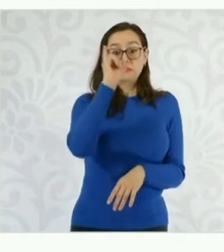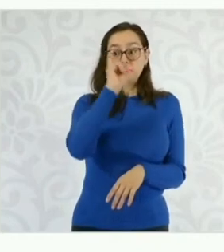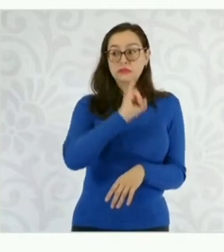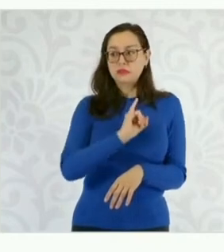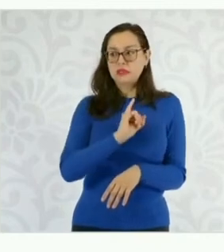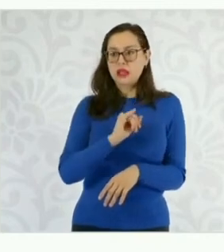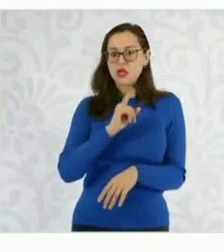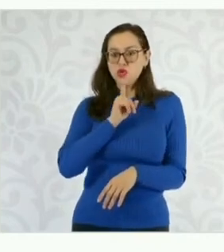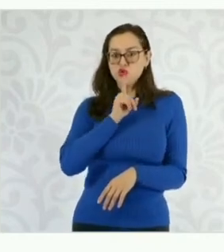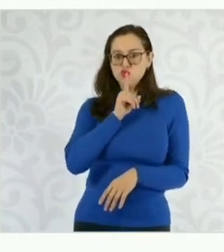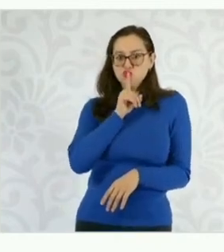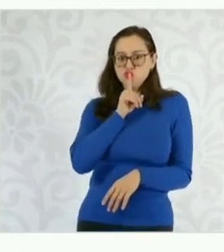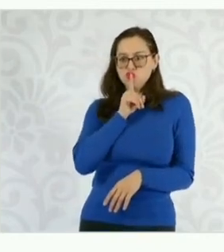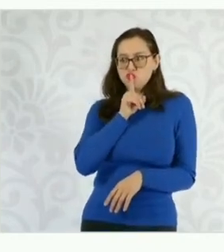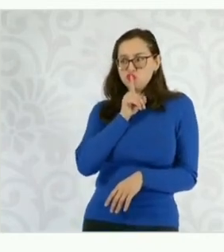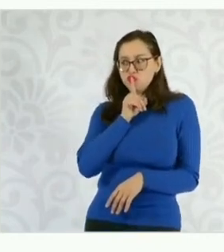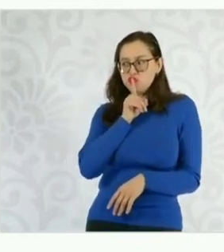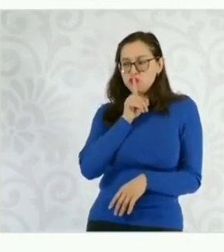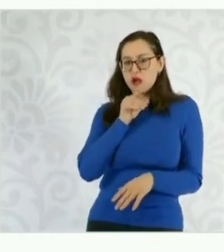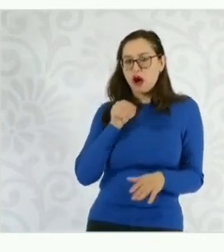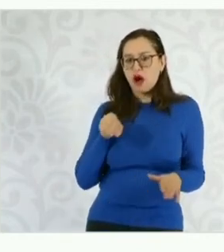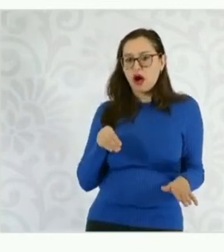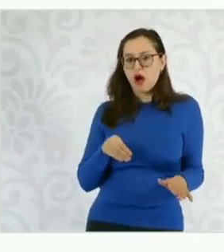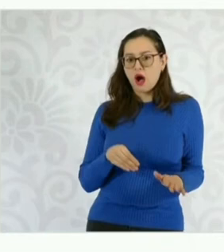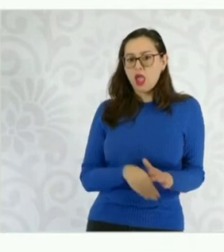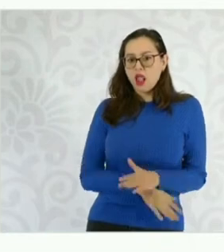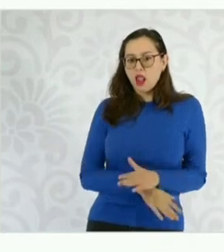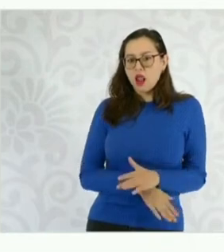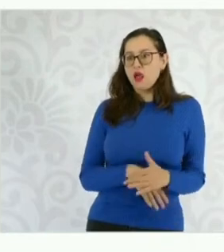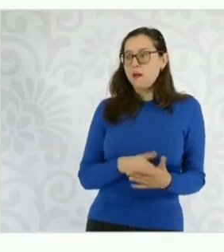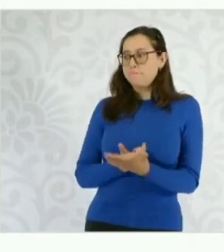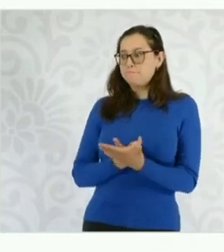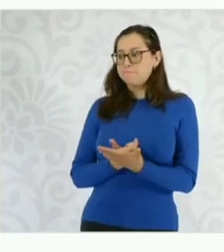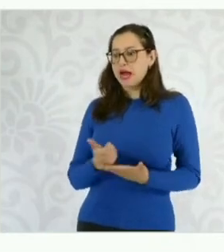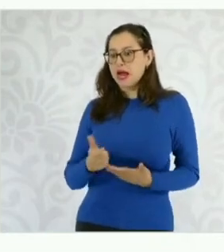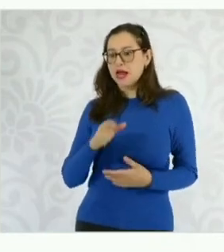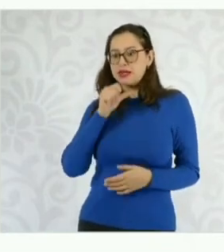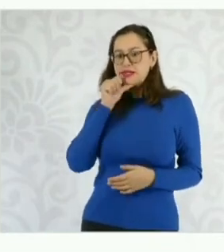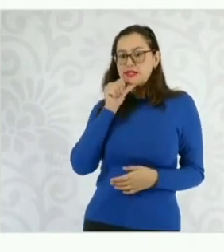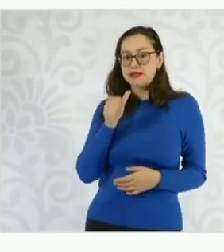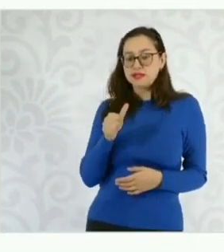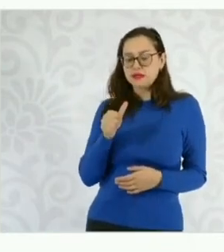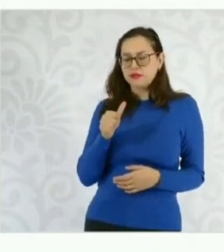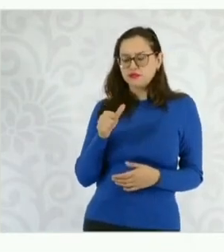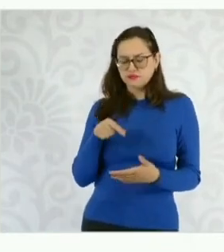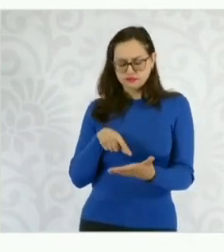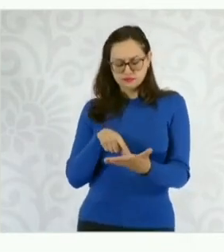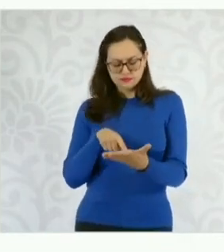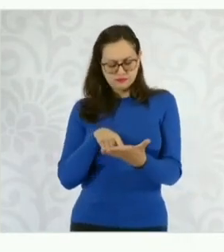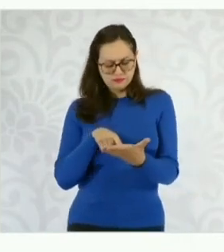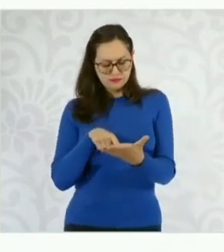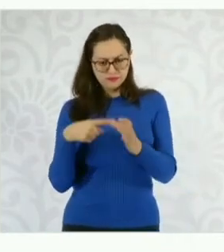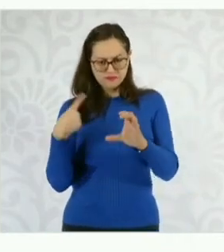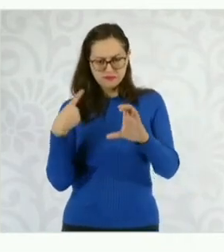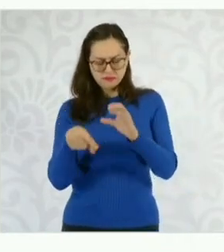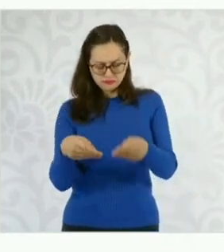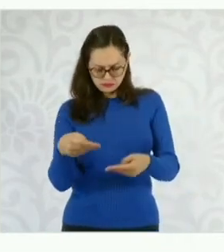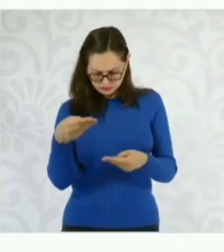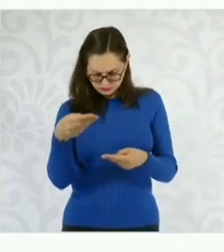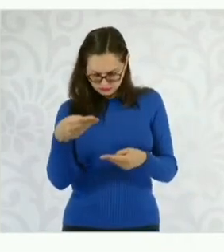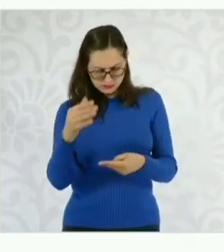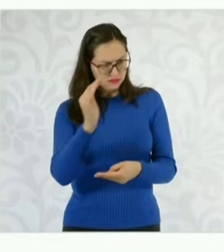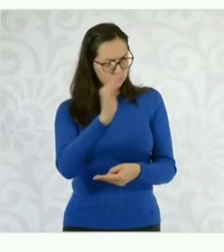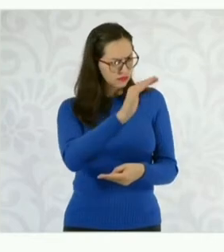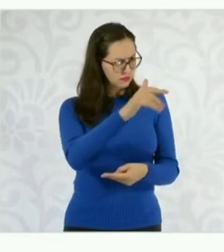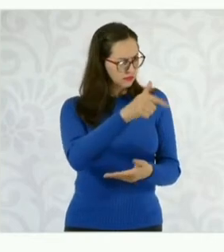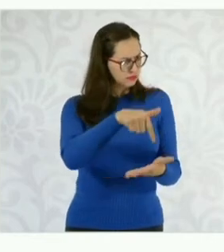los trabajadores algunos días del mes o lo registra con menos salario, lo que hacemos es que el propio trabajador lo pueda saber,